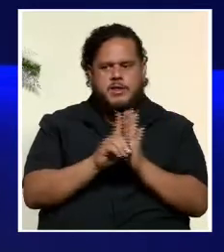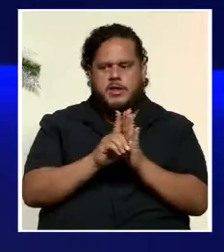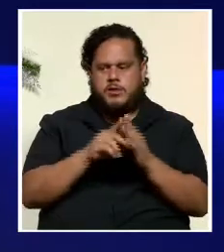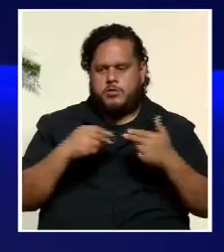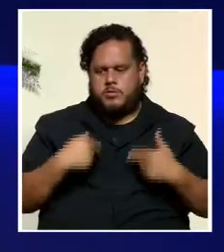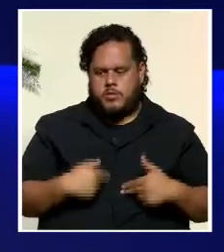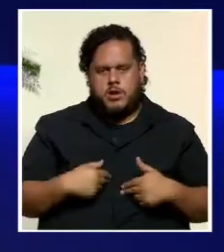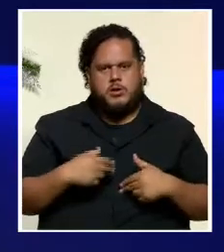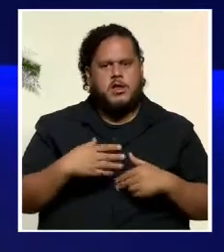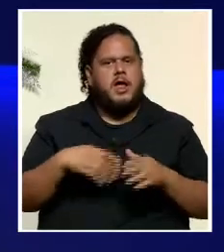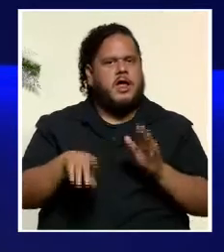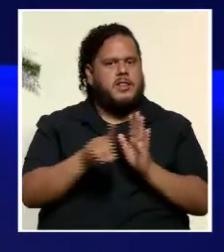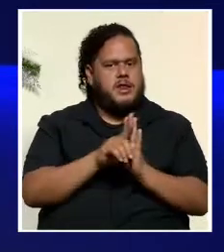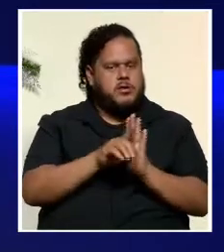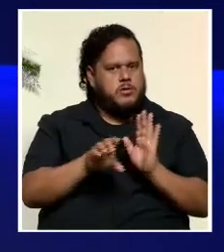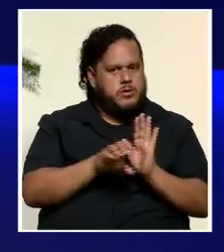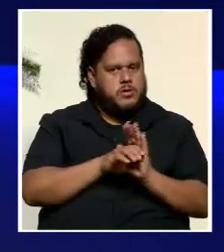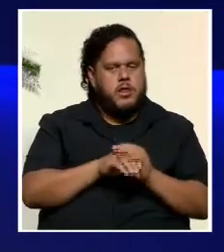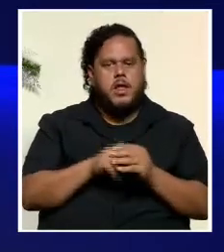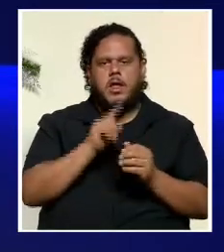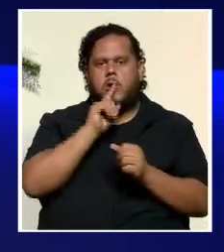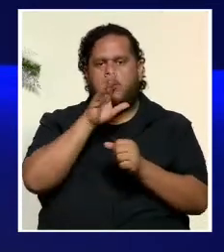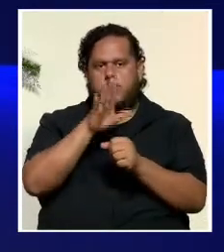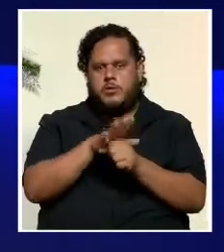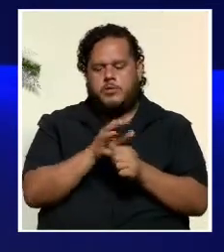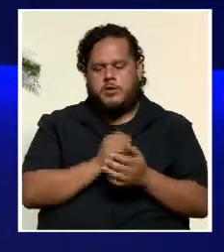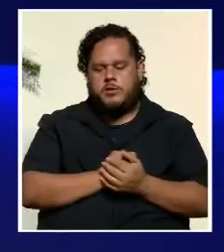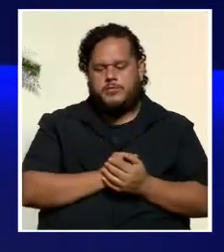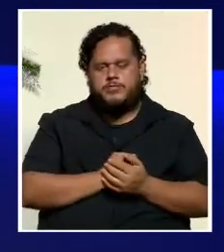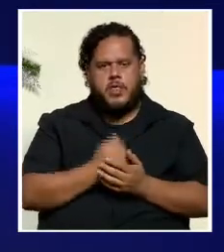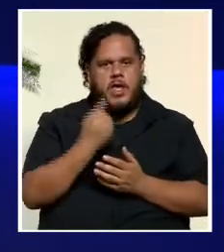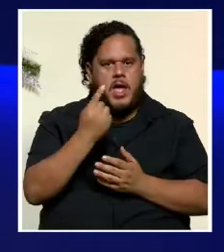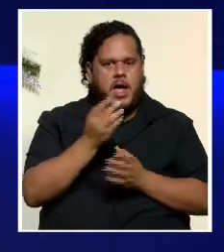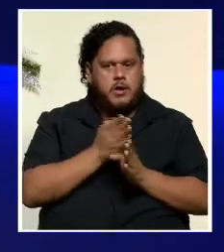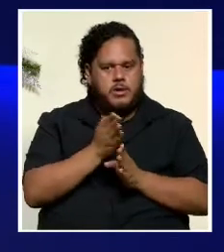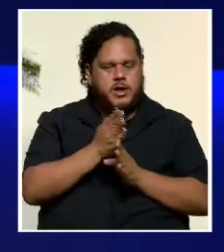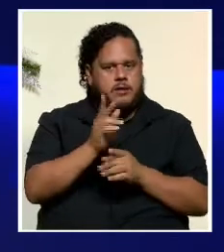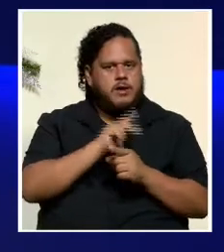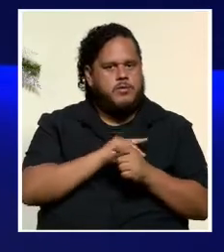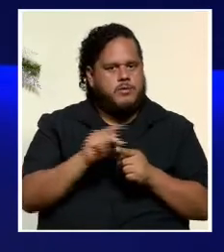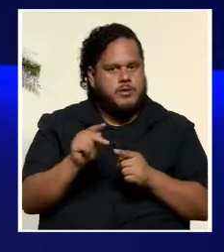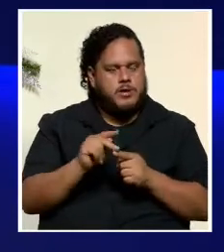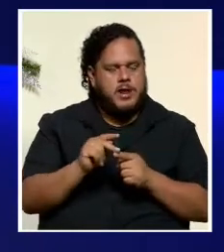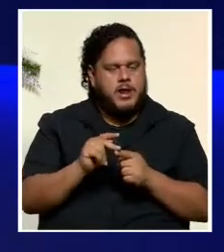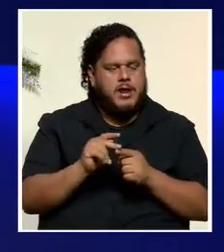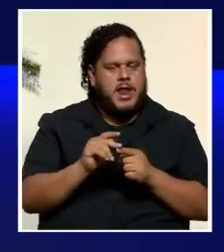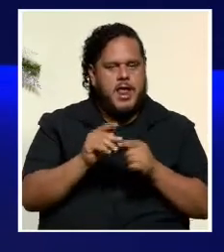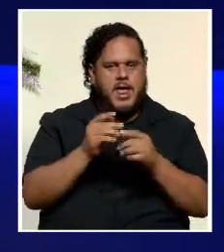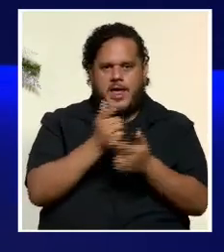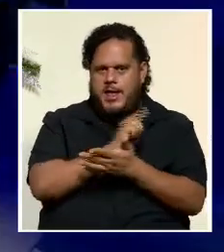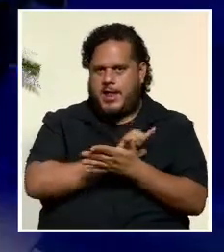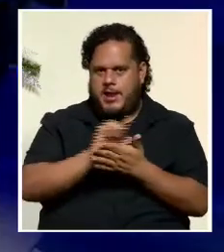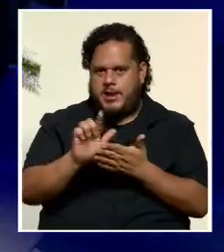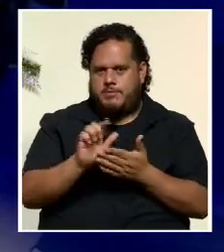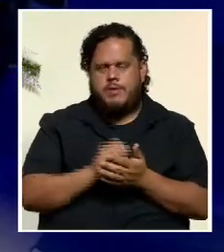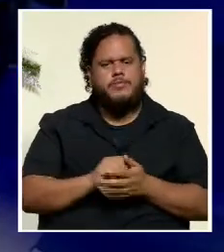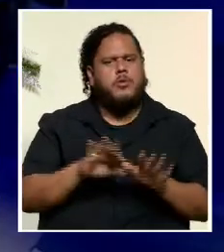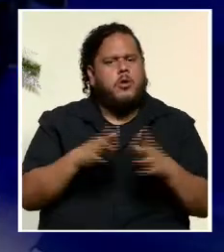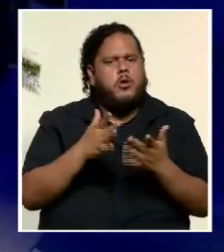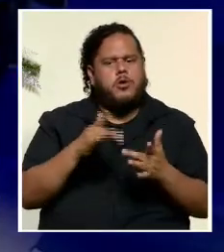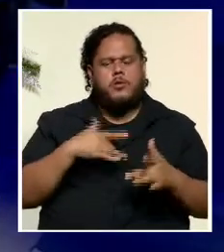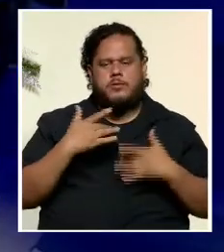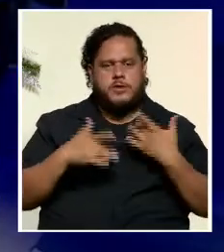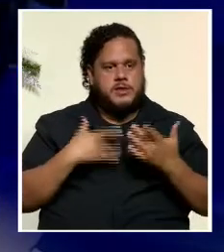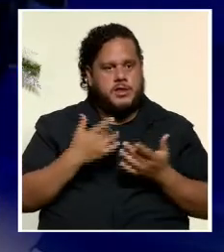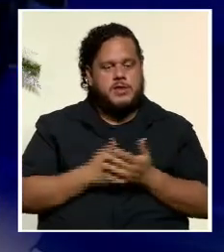derecho constitucional, a un compromiso, a una carrera profesional realmente impecable. ¿Cómo se siente